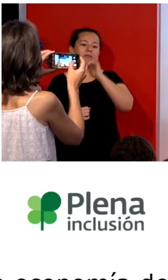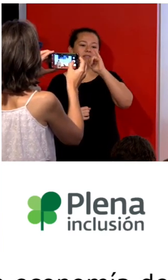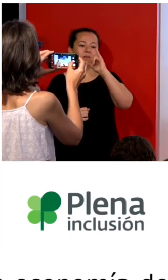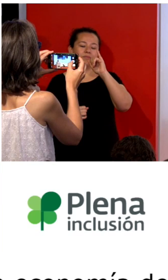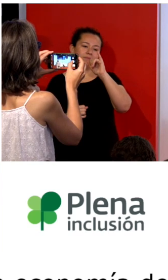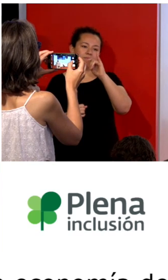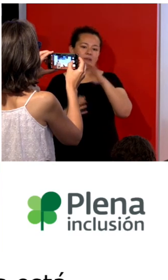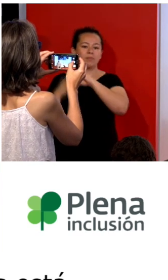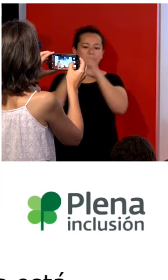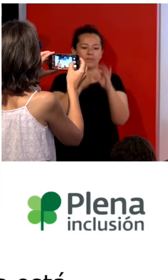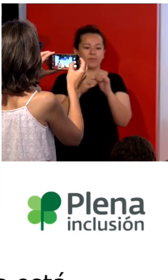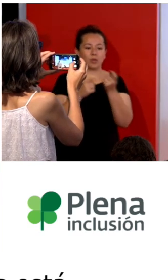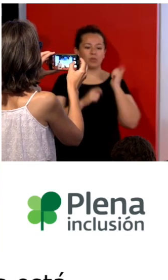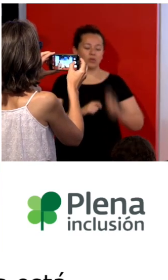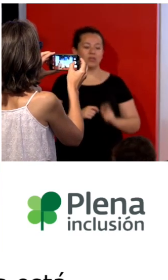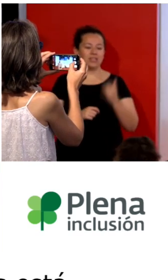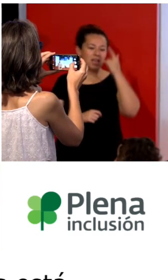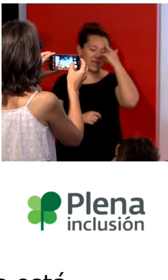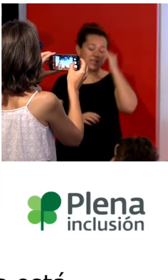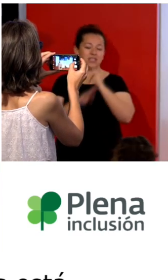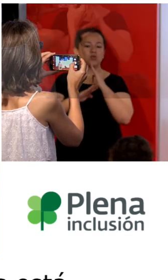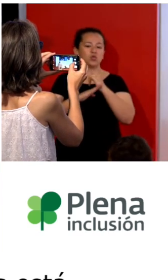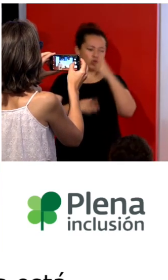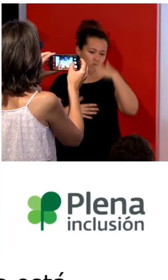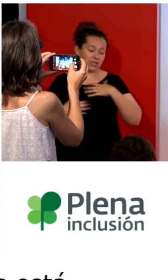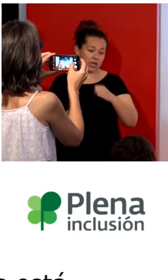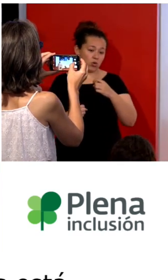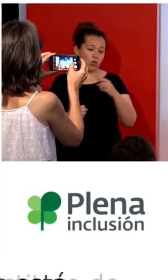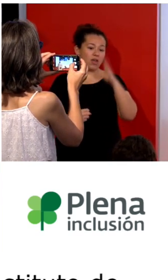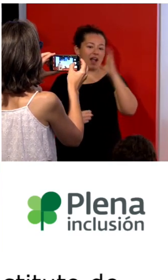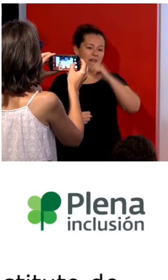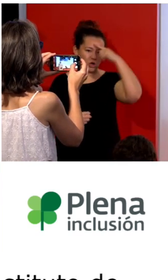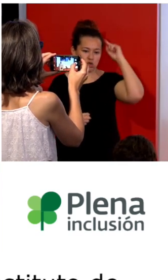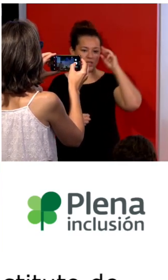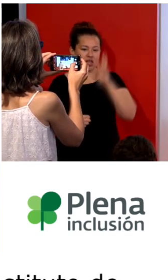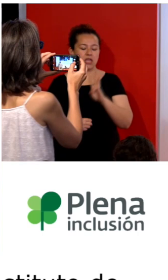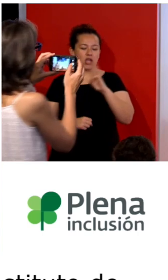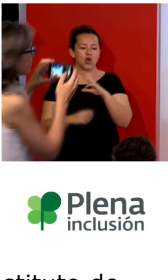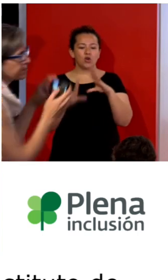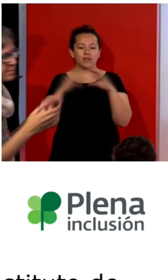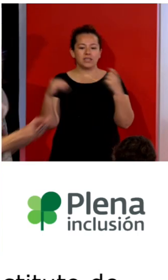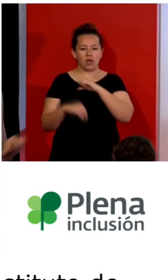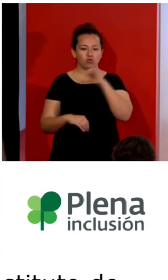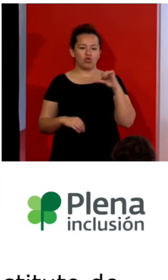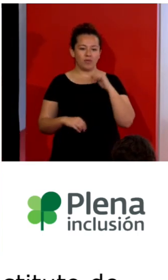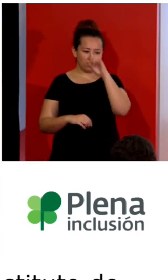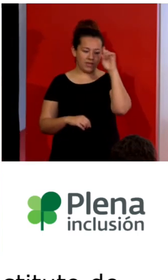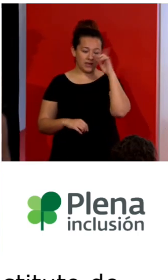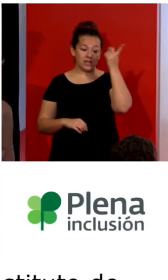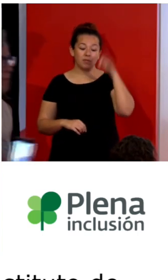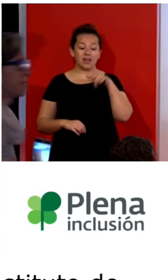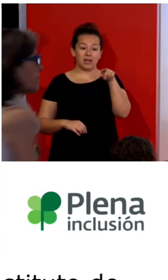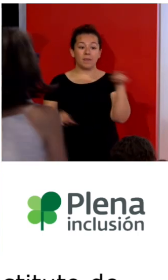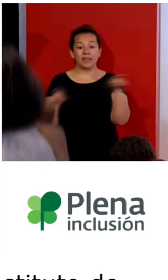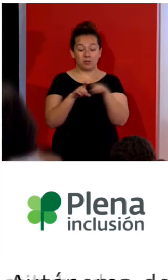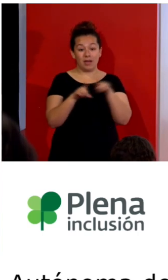profesionalmente con el Instituto de Salud Carlos III y con la Universidad Autónoma de Madrid. A título personal es hermano de una persona